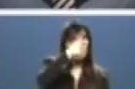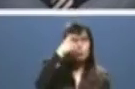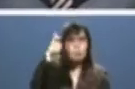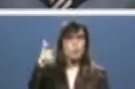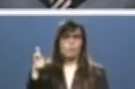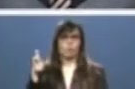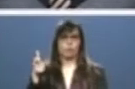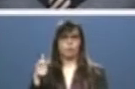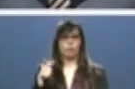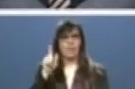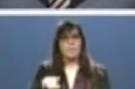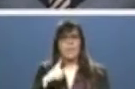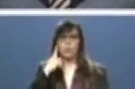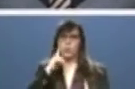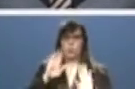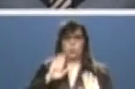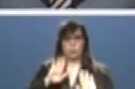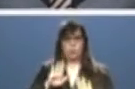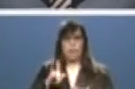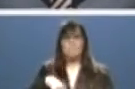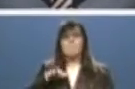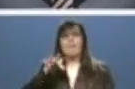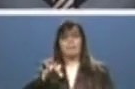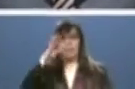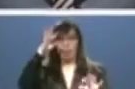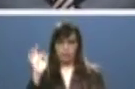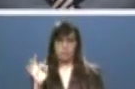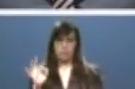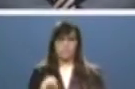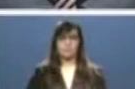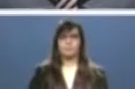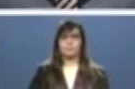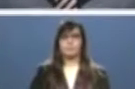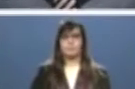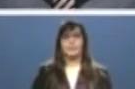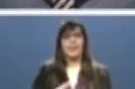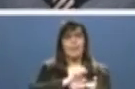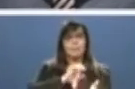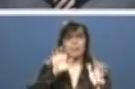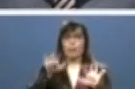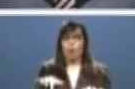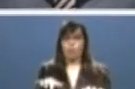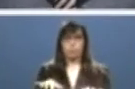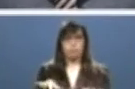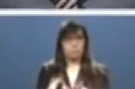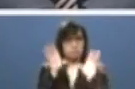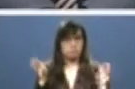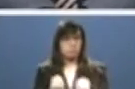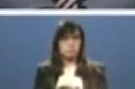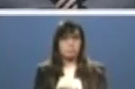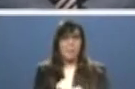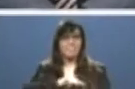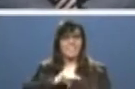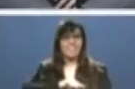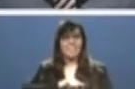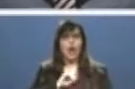Es también prudencia y es sentido común. Castilla y León, en definitiva, se siente